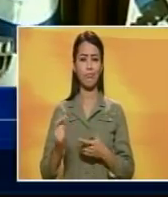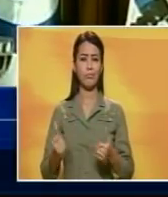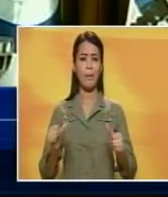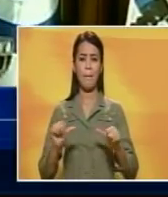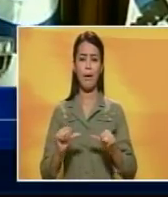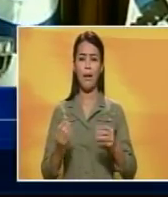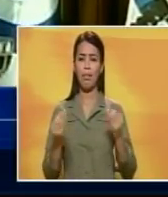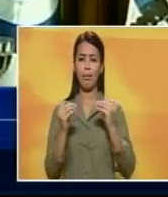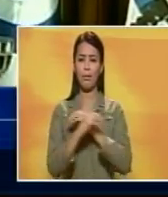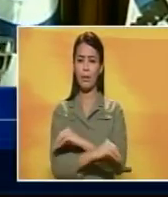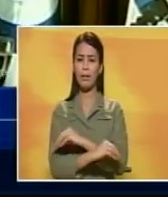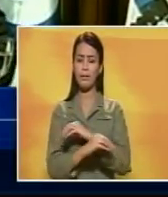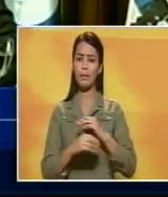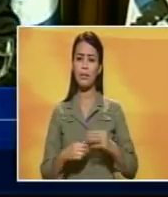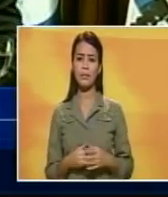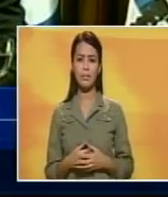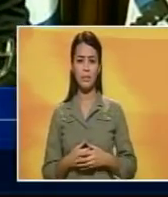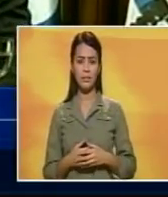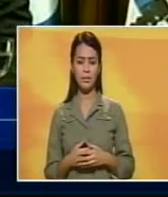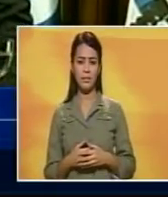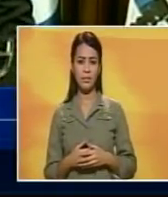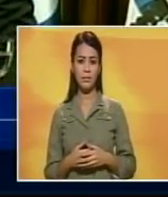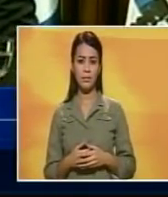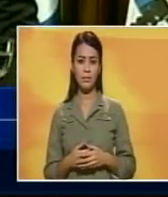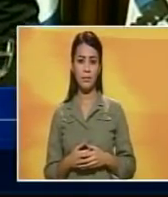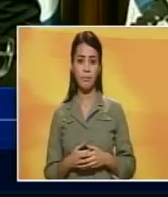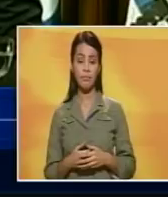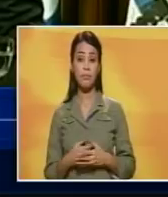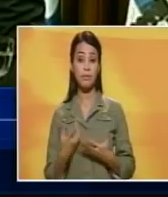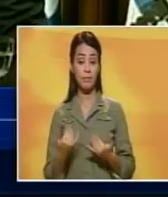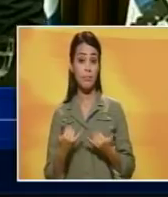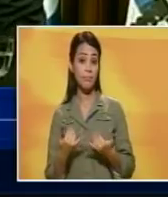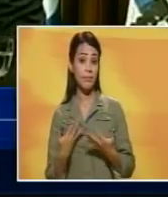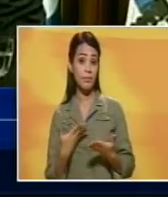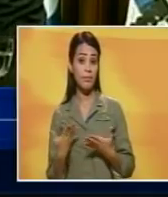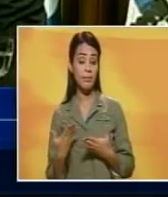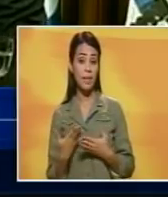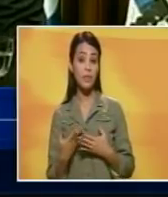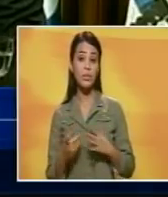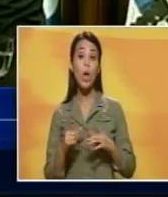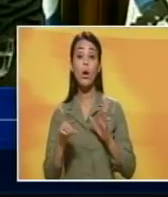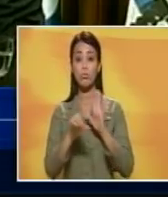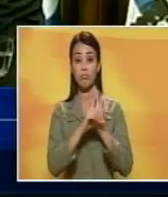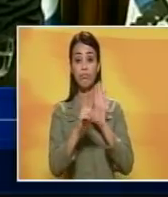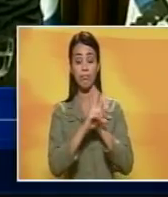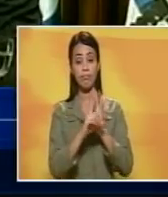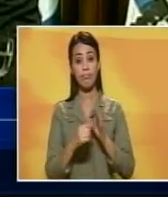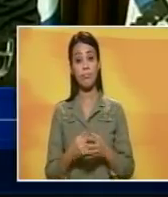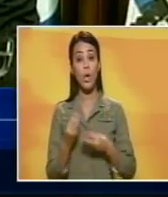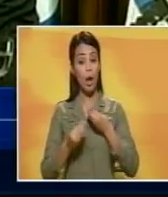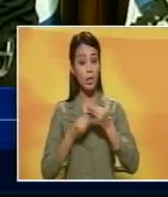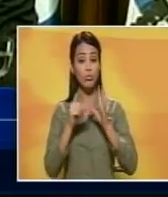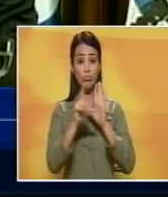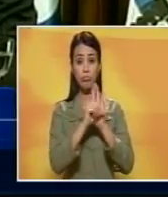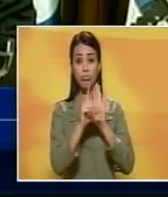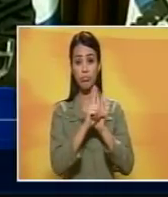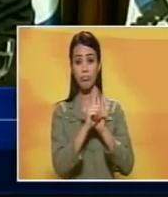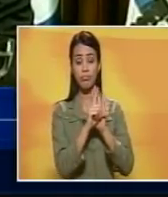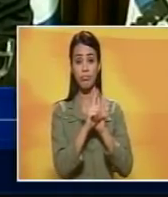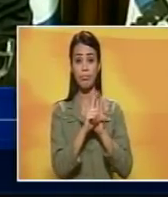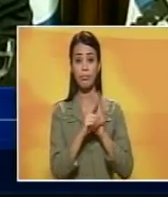absurda. Por lo tanto, eso reviste carácter penal. Lo que están haciendo estas